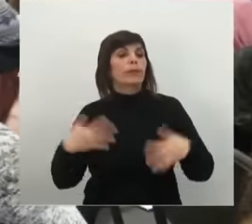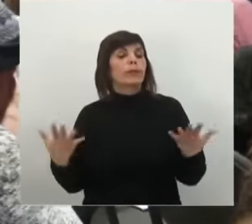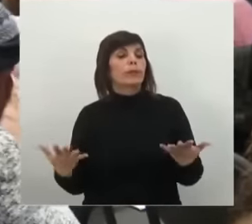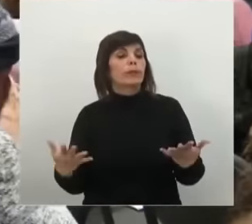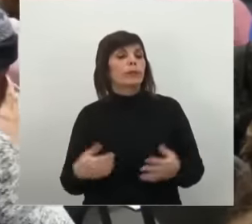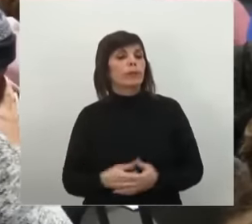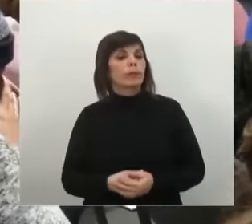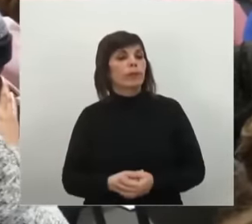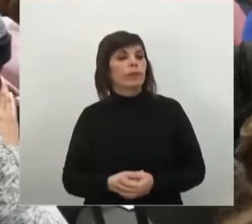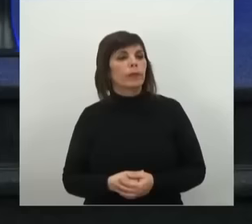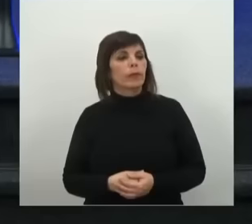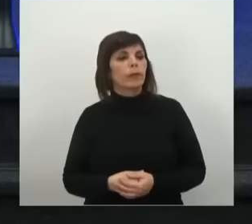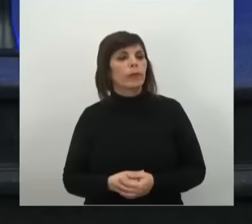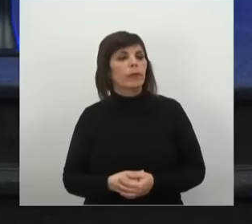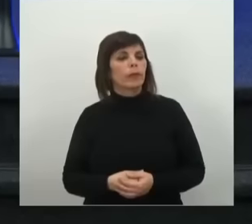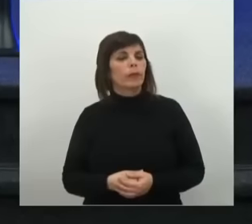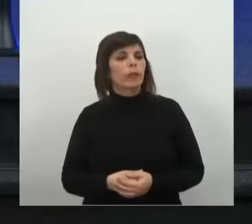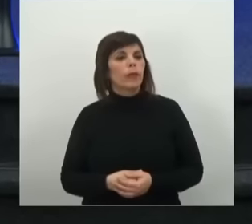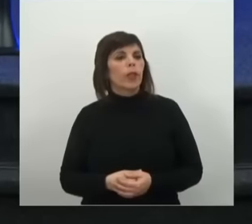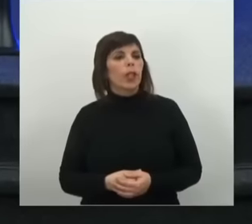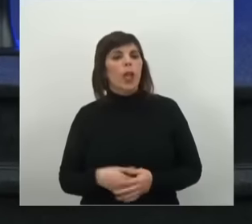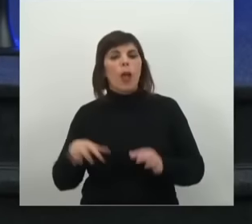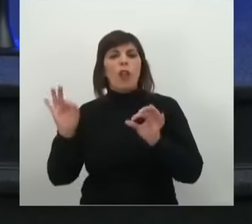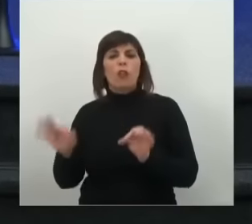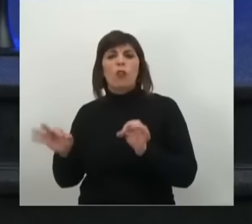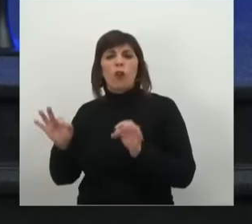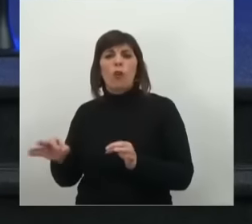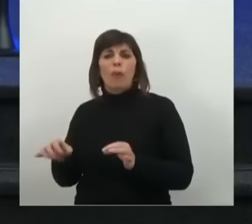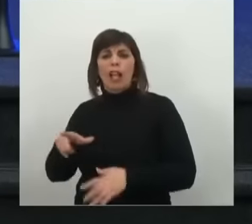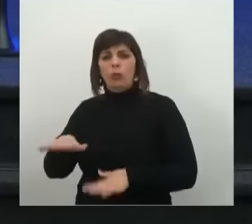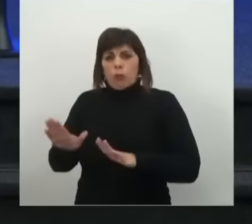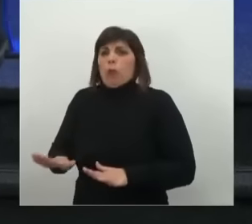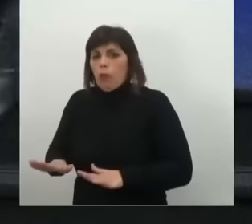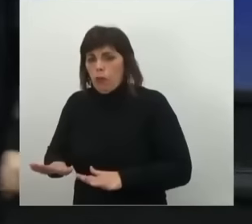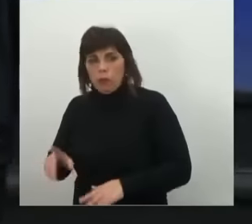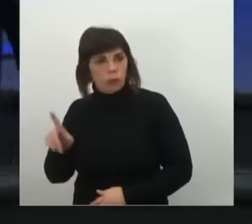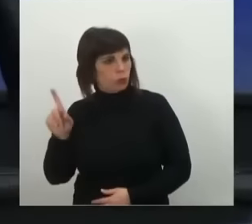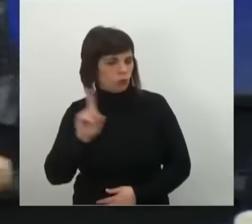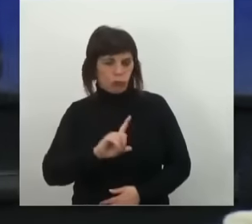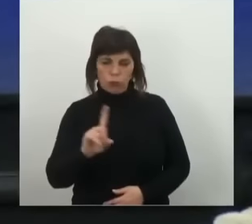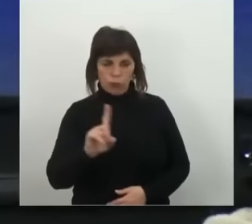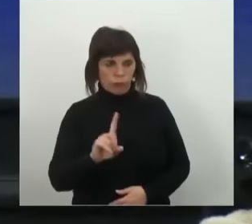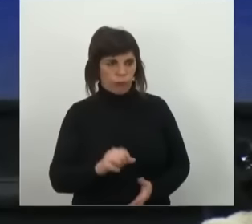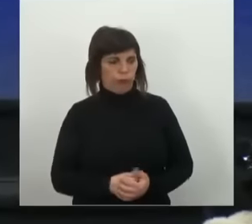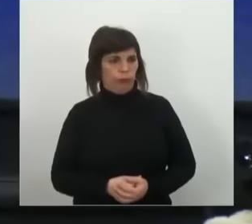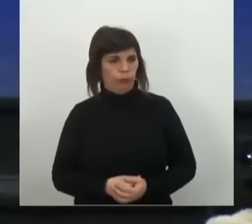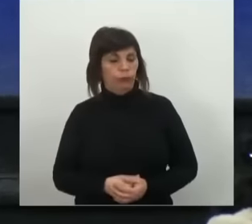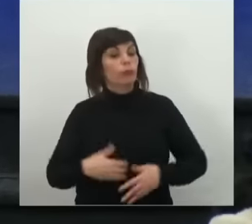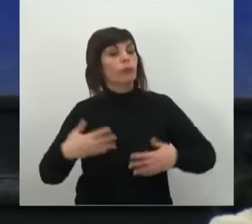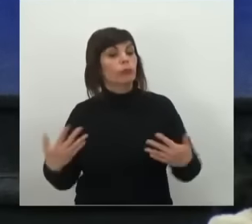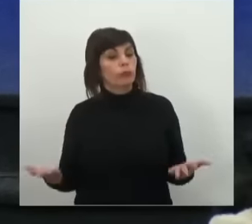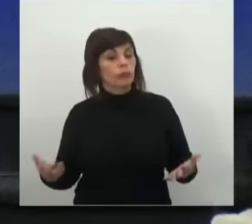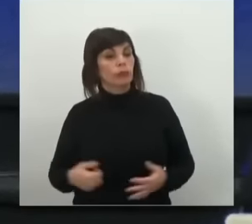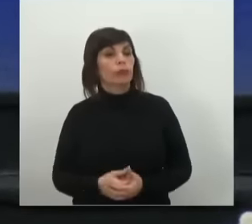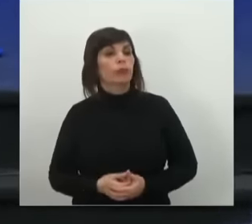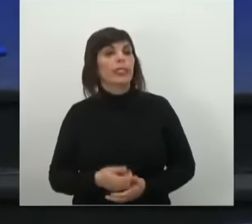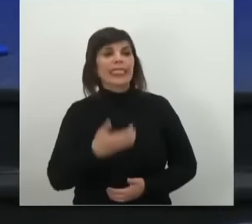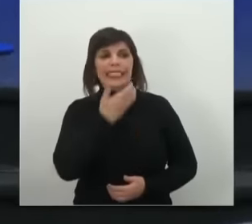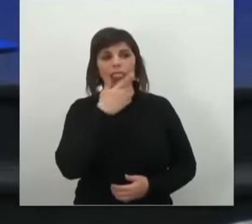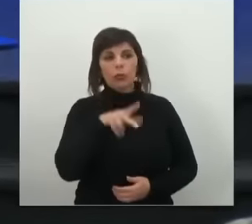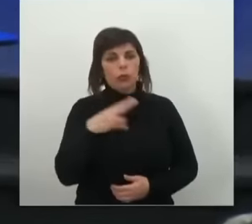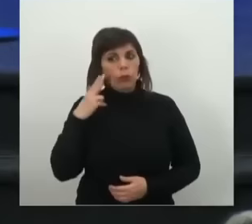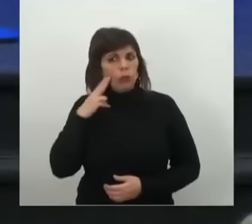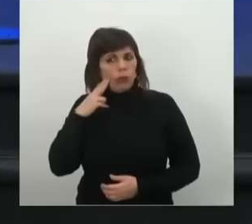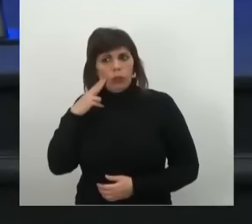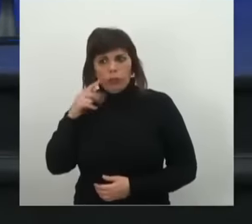es normal es quedarse paralizado o qué queridos Por eso siempre que sientes temor